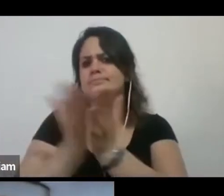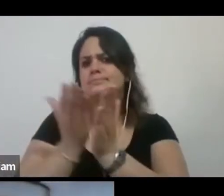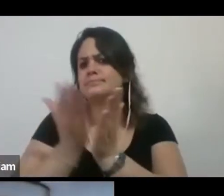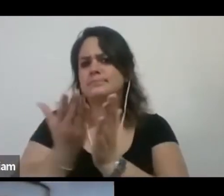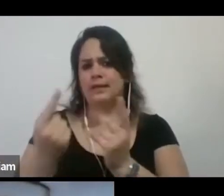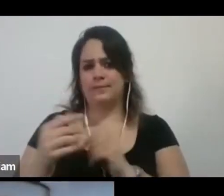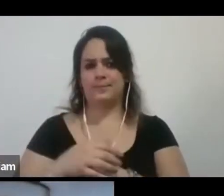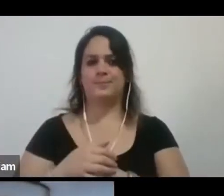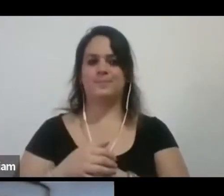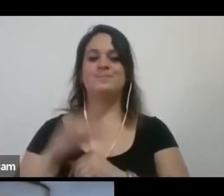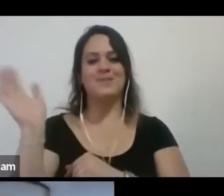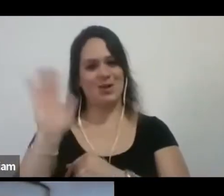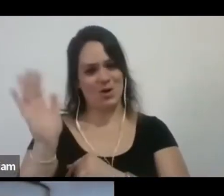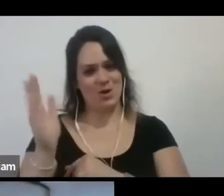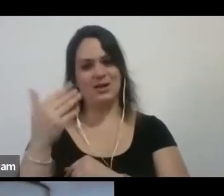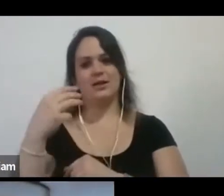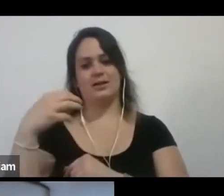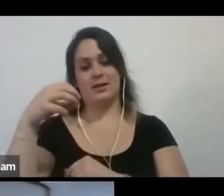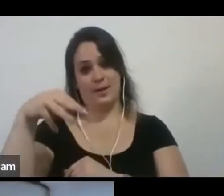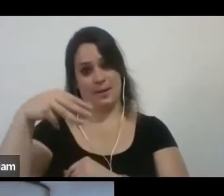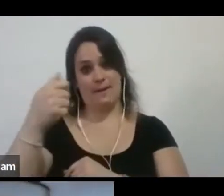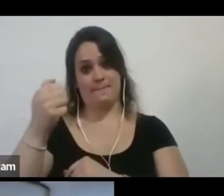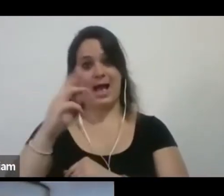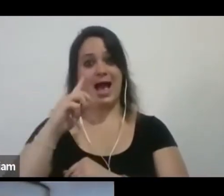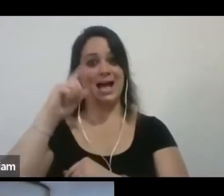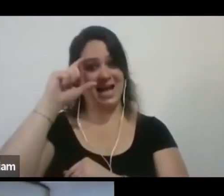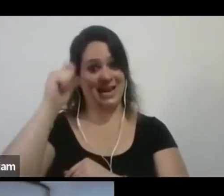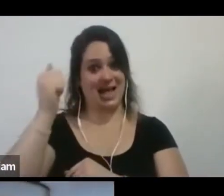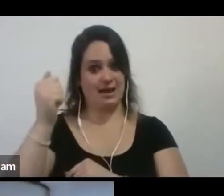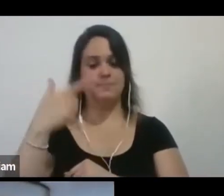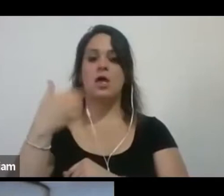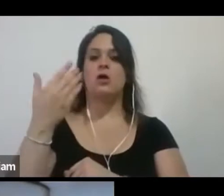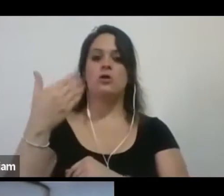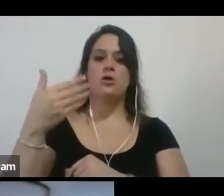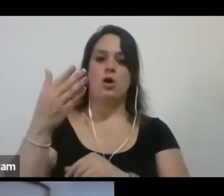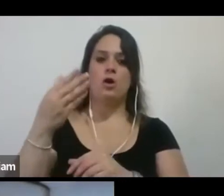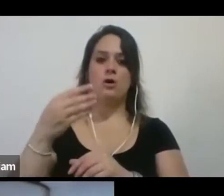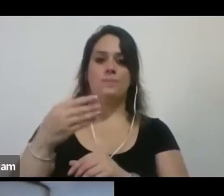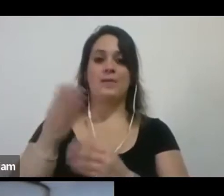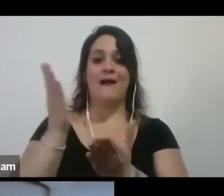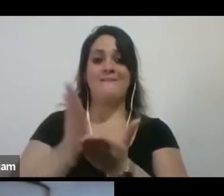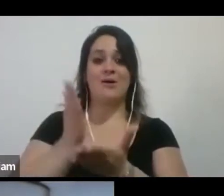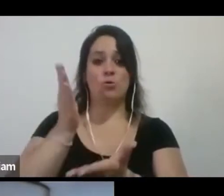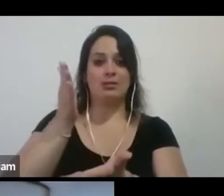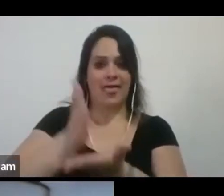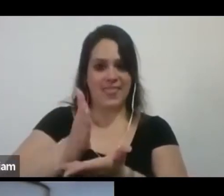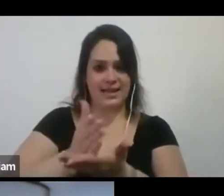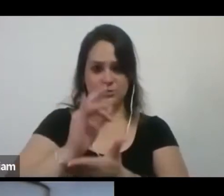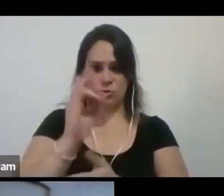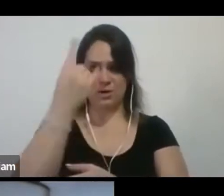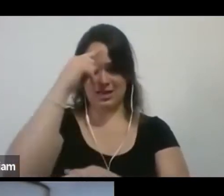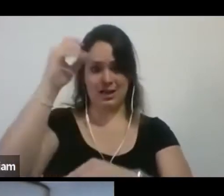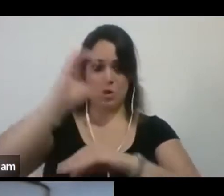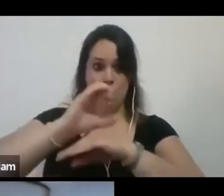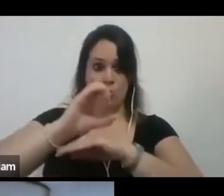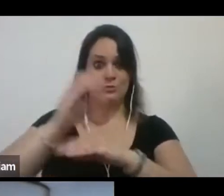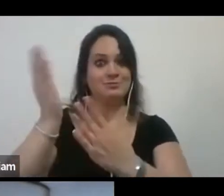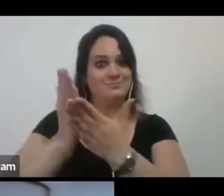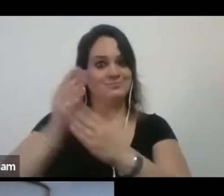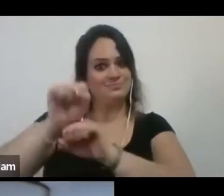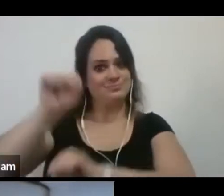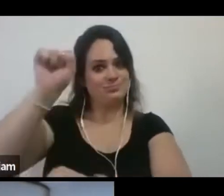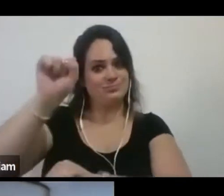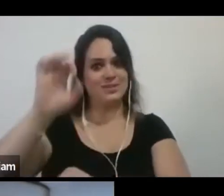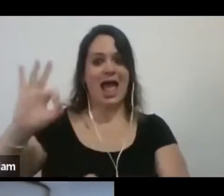soy Mariela Lucero, estudié abogacía en la Facultad de Derecho de la UNCuyo. En el